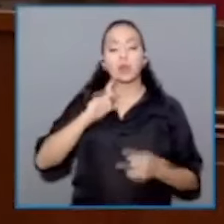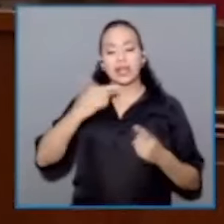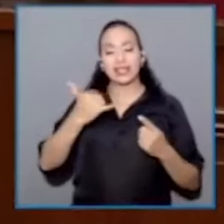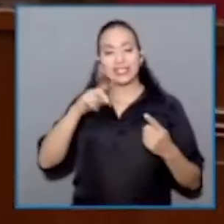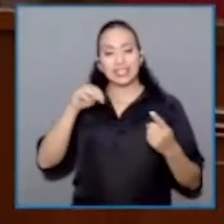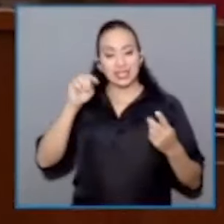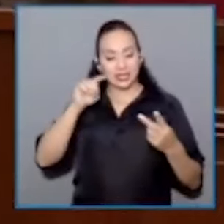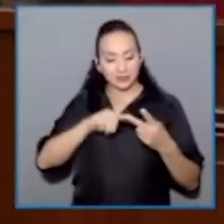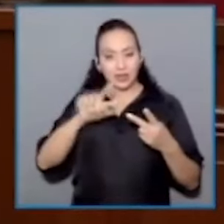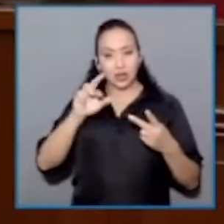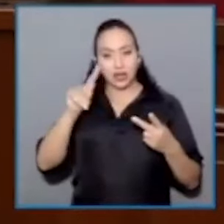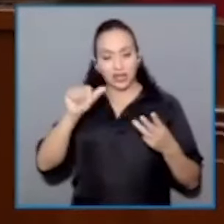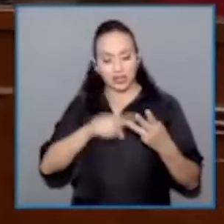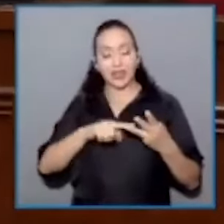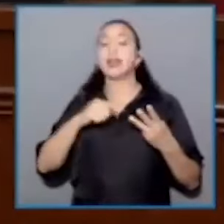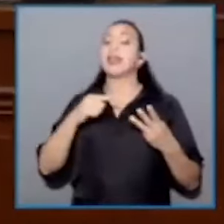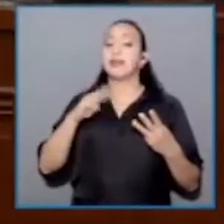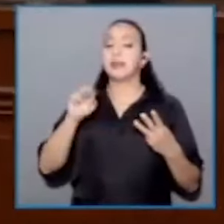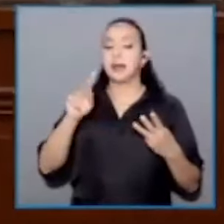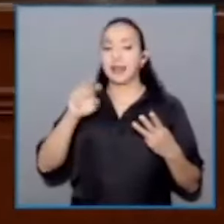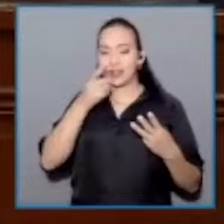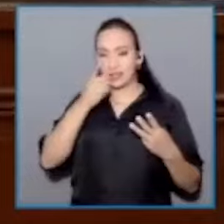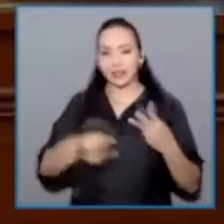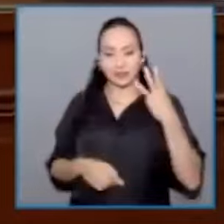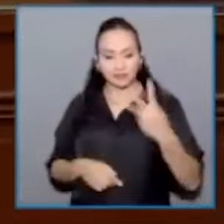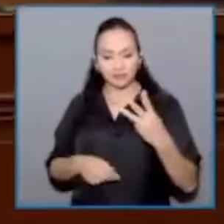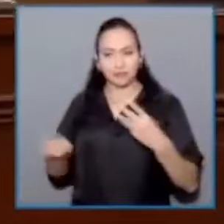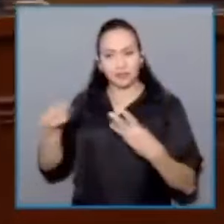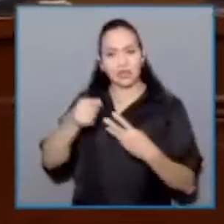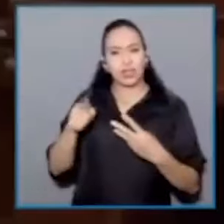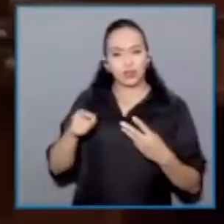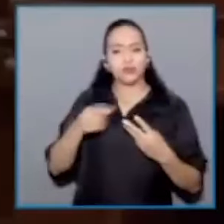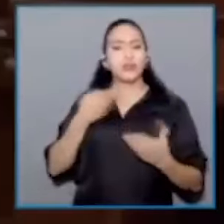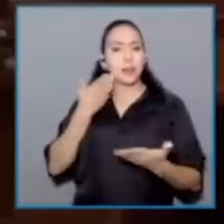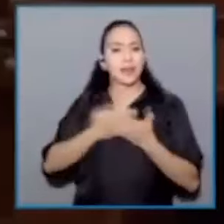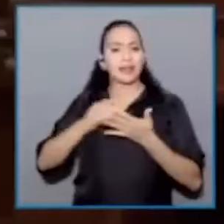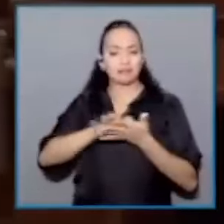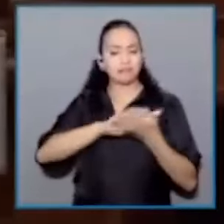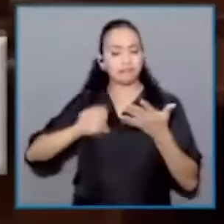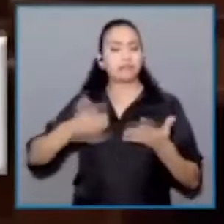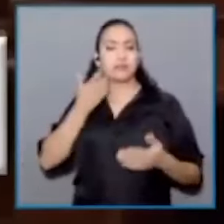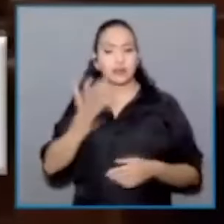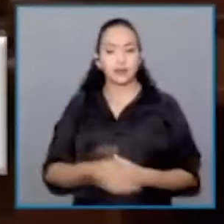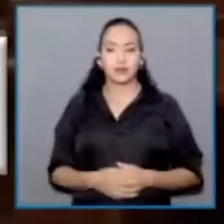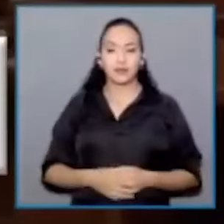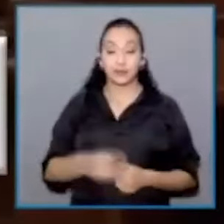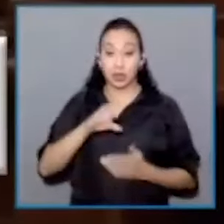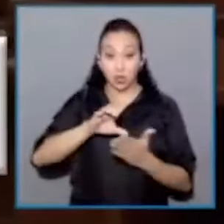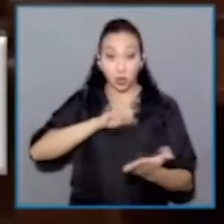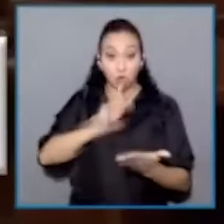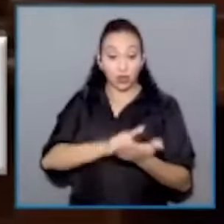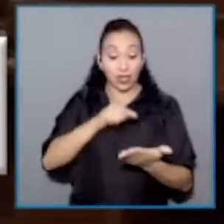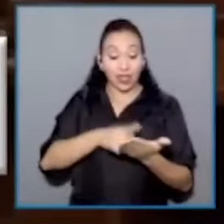Lenia Batres Guadarrama. Plantearon que debía desecharse la petición. La Constitución nos entregó la delicada función